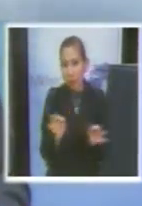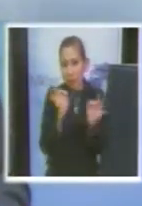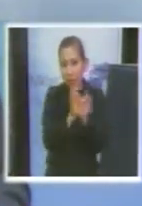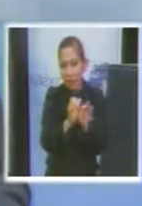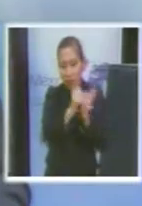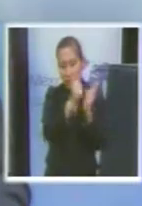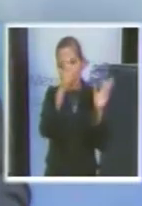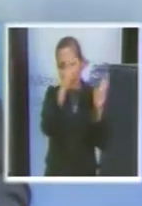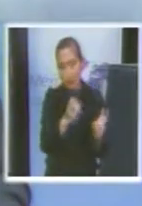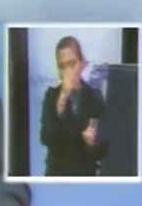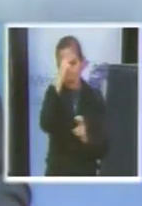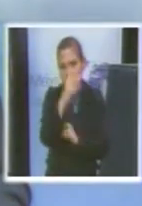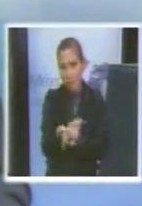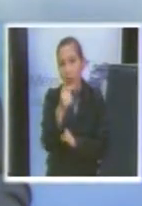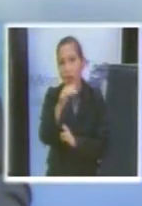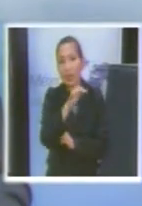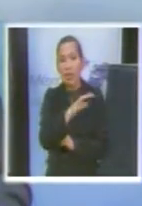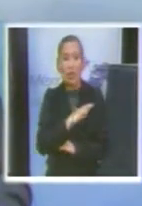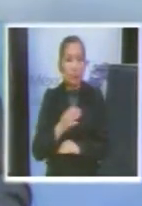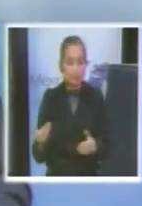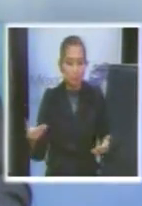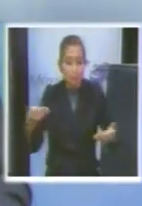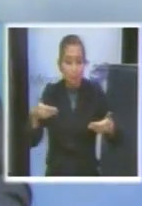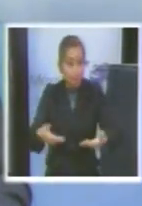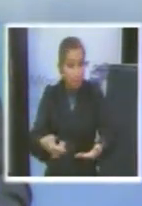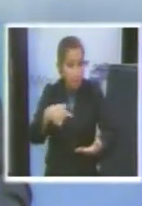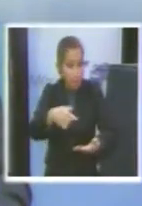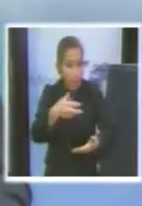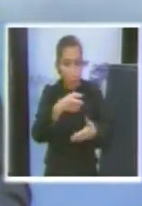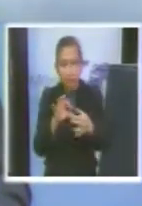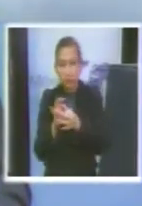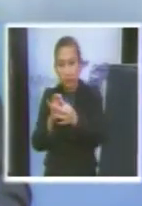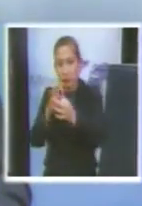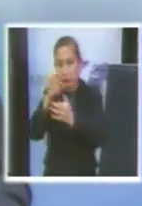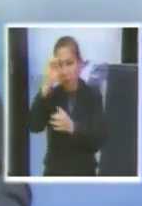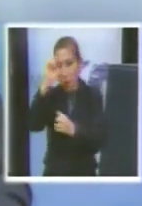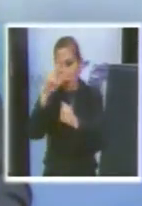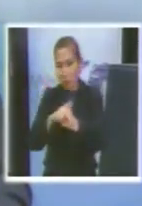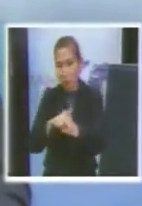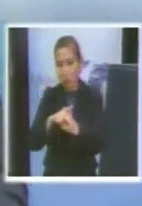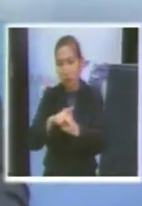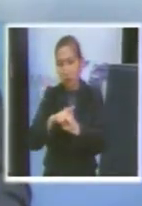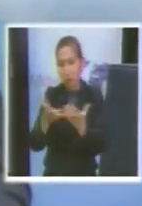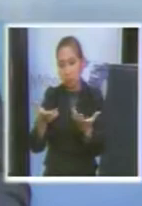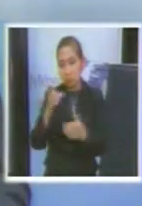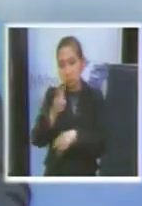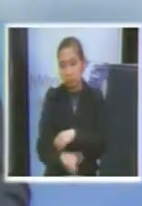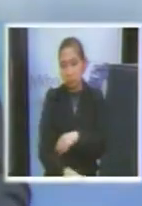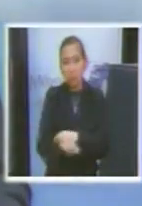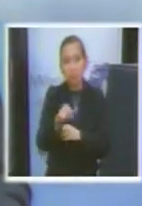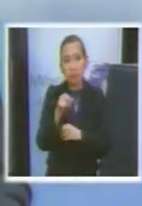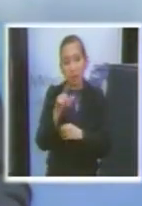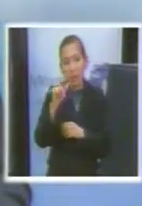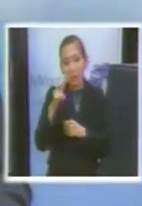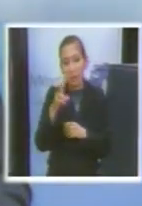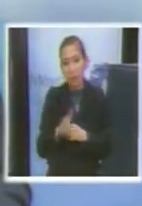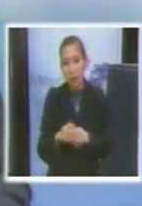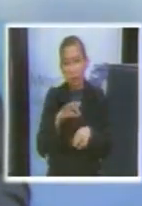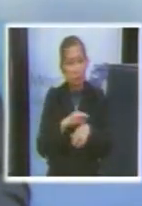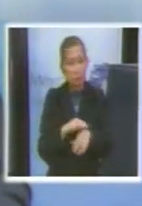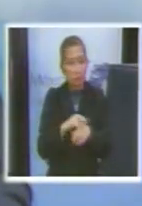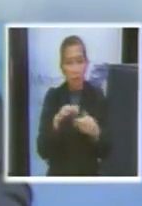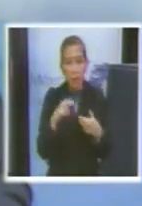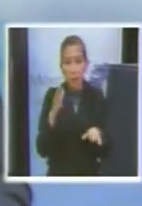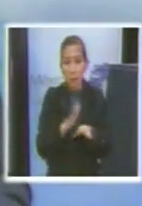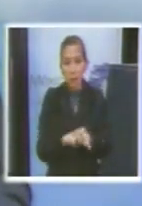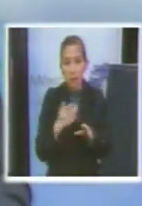de la agenda mexicana y poner en la mesa la relación entre México y Europa, que sin lugar a dudas es una de las